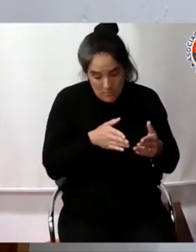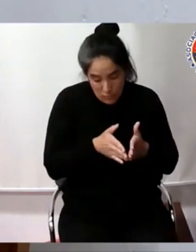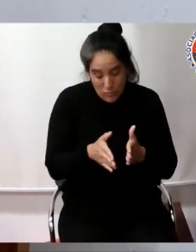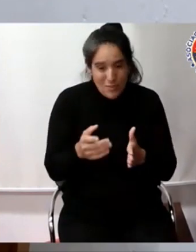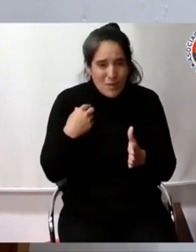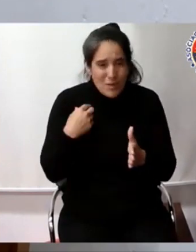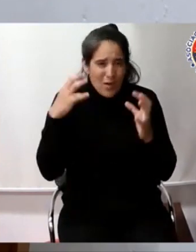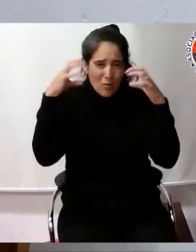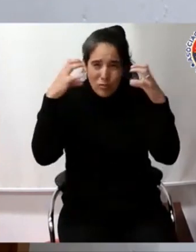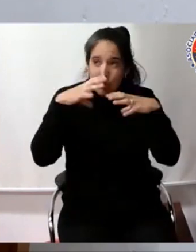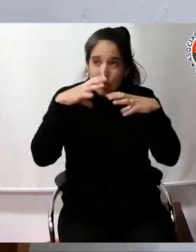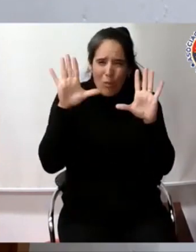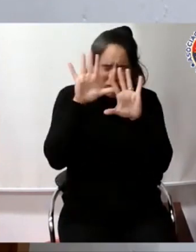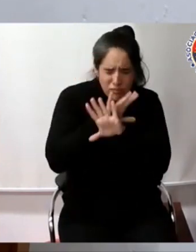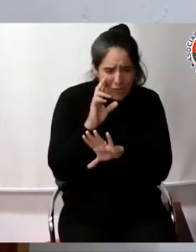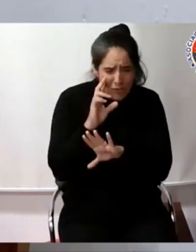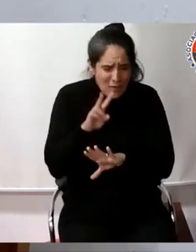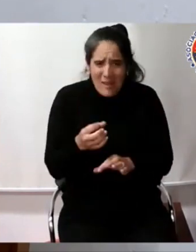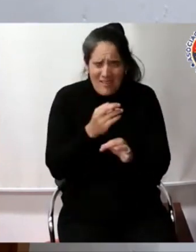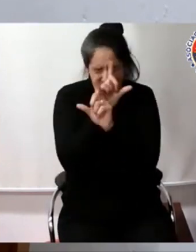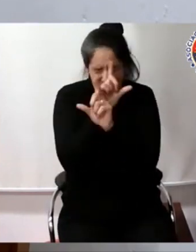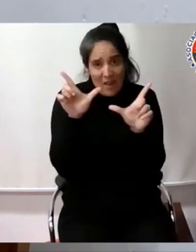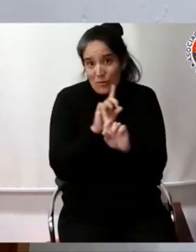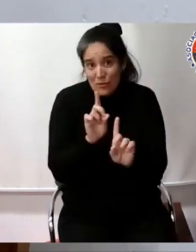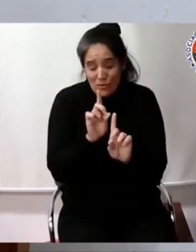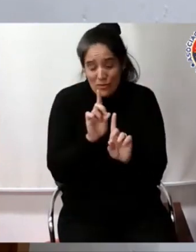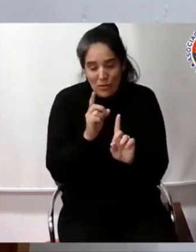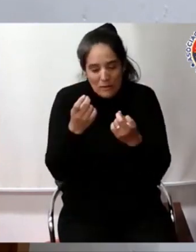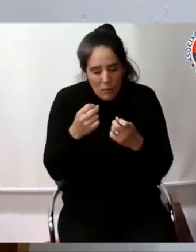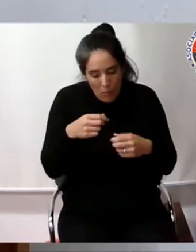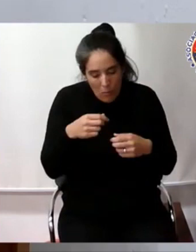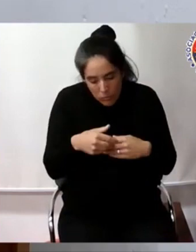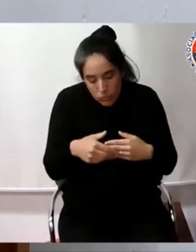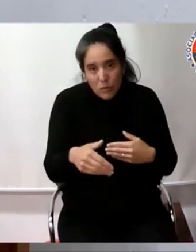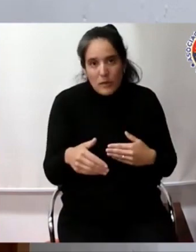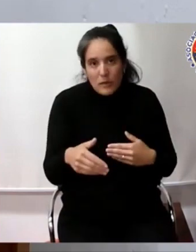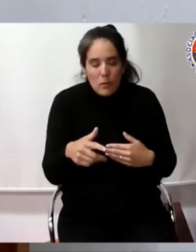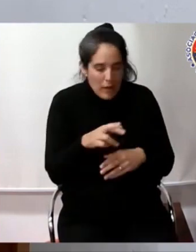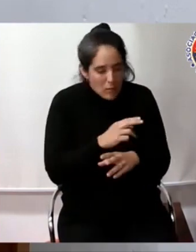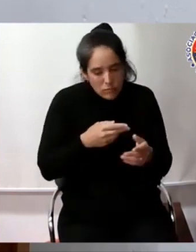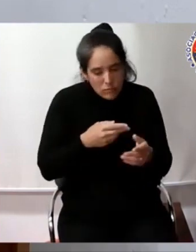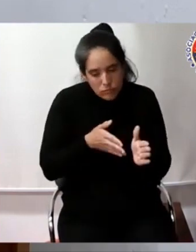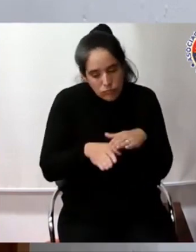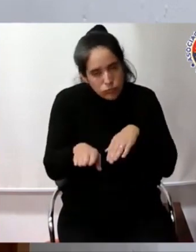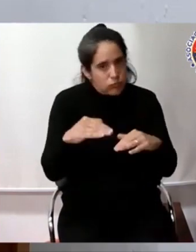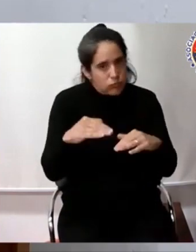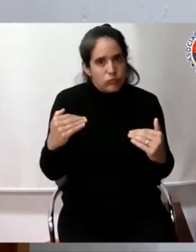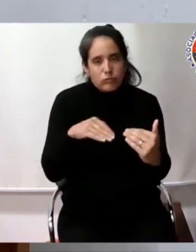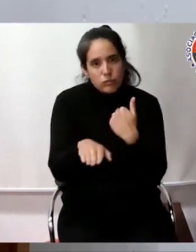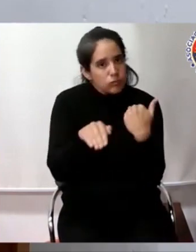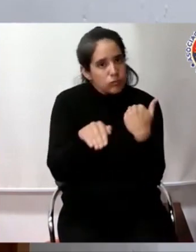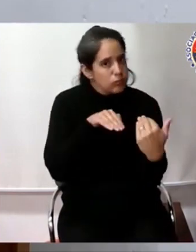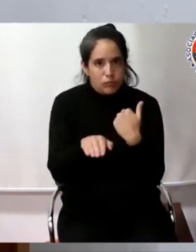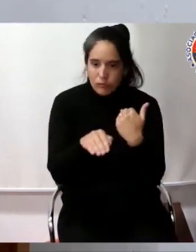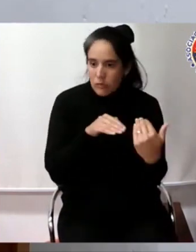manejando El carretón es un camino Muy transitado por vecinos y así también por